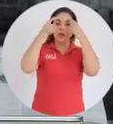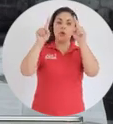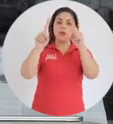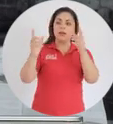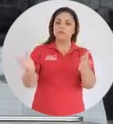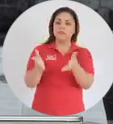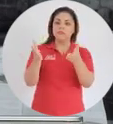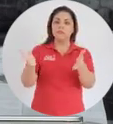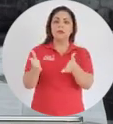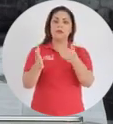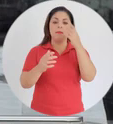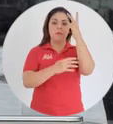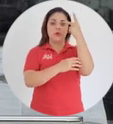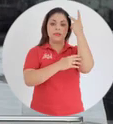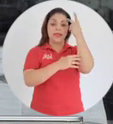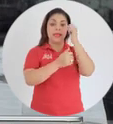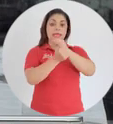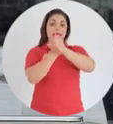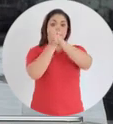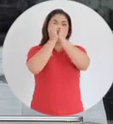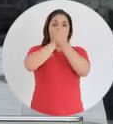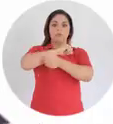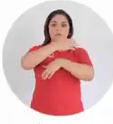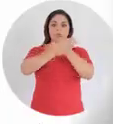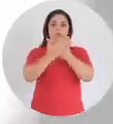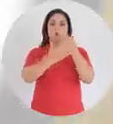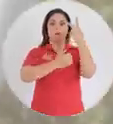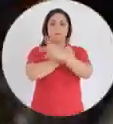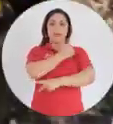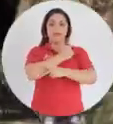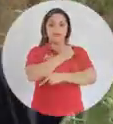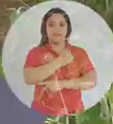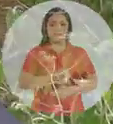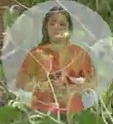hacer cambios en todos los países de la región.